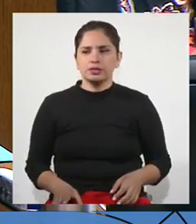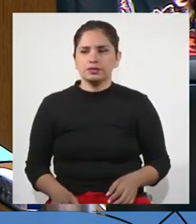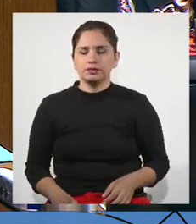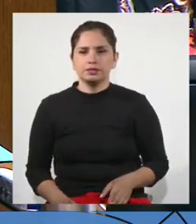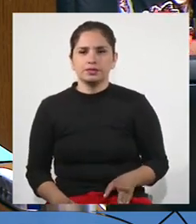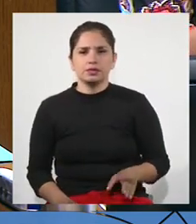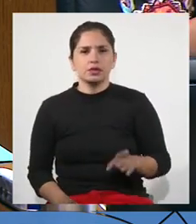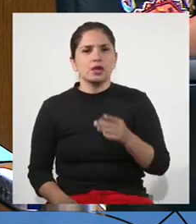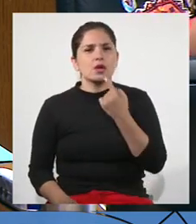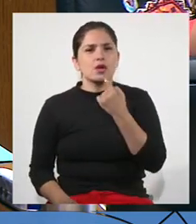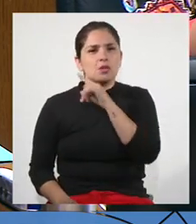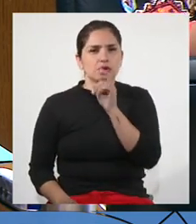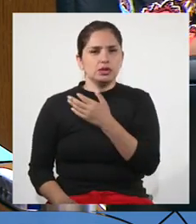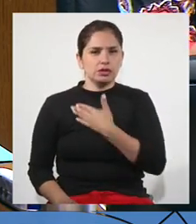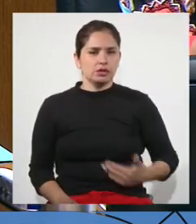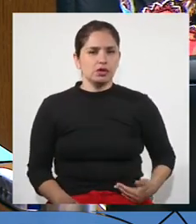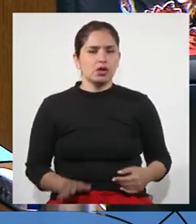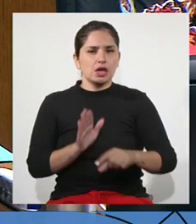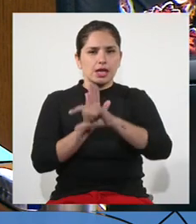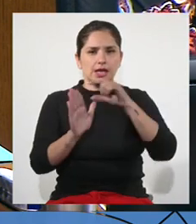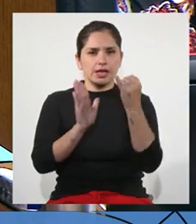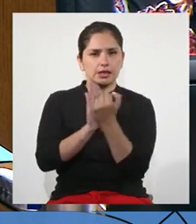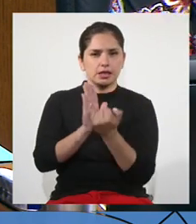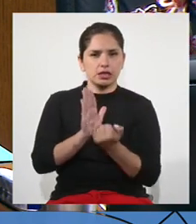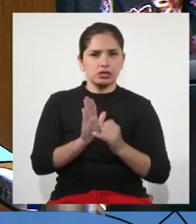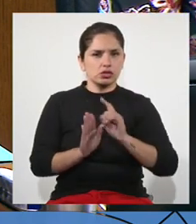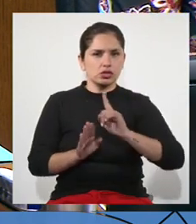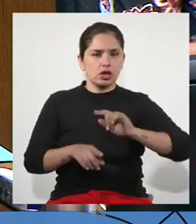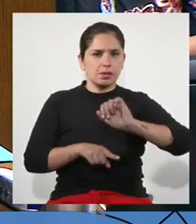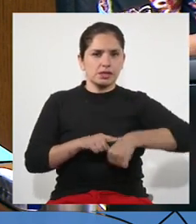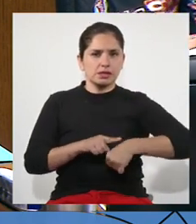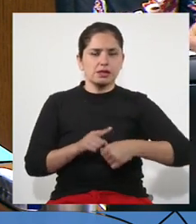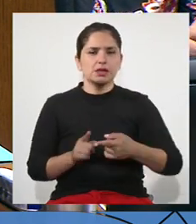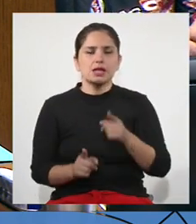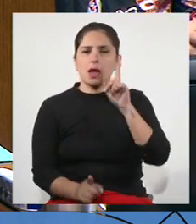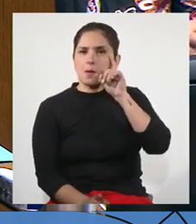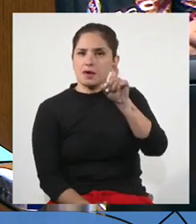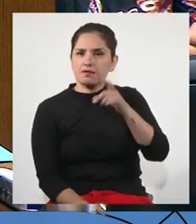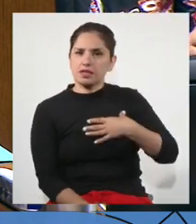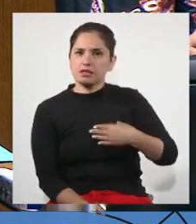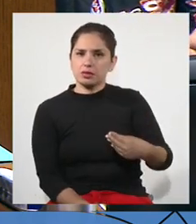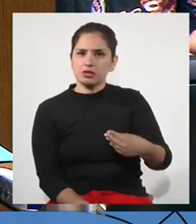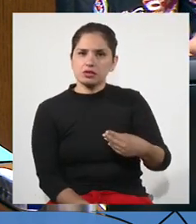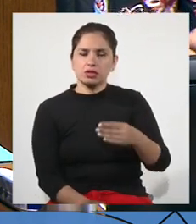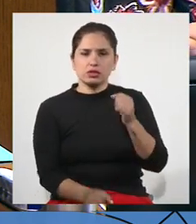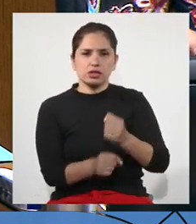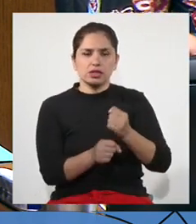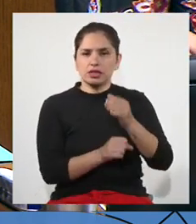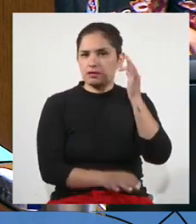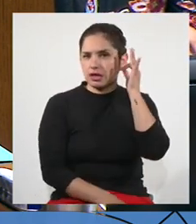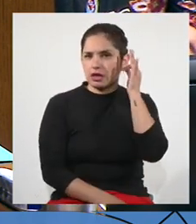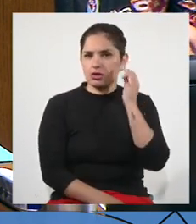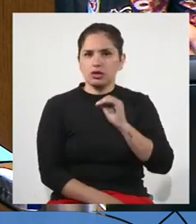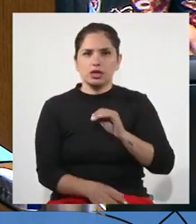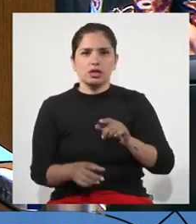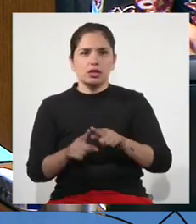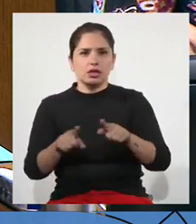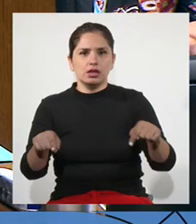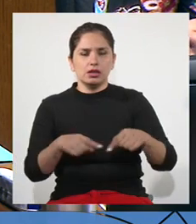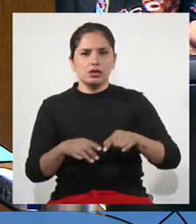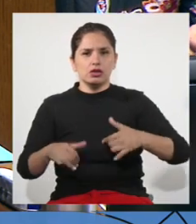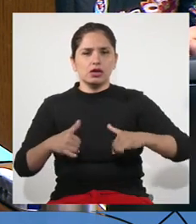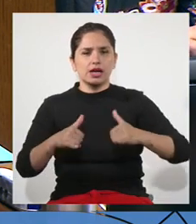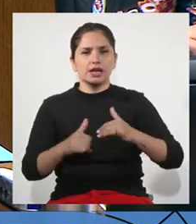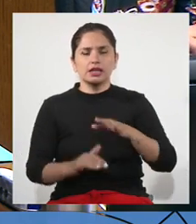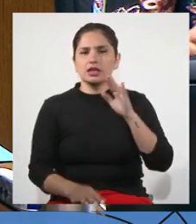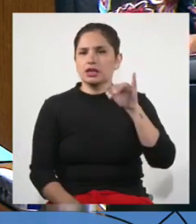Ejecutivo respecto de la indicación que ha sido clara e inadmisible, si hay preferencia para los hijos de las trabajadoras de los jardines Junji y BTF para acceder